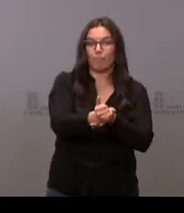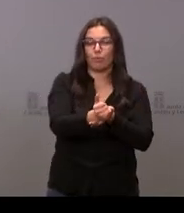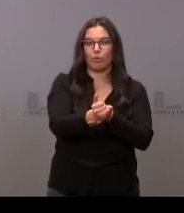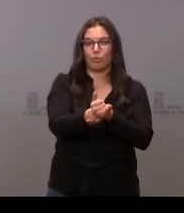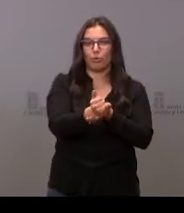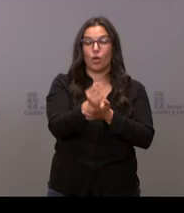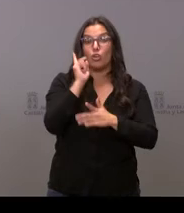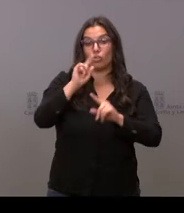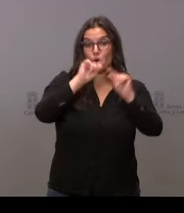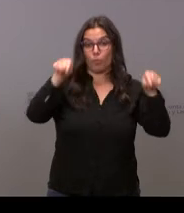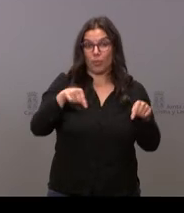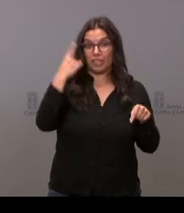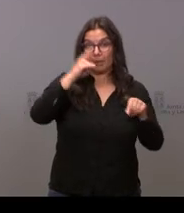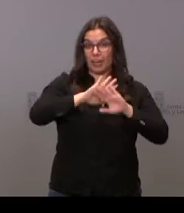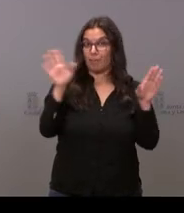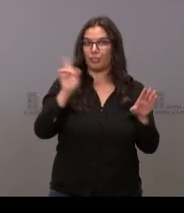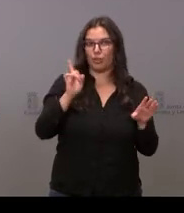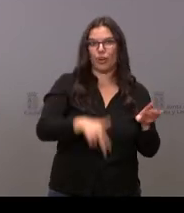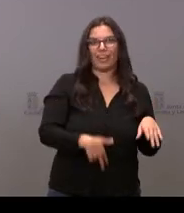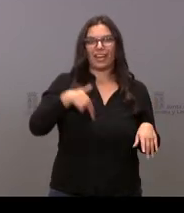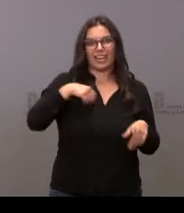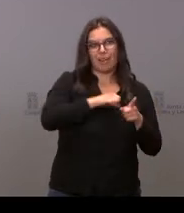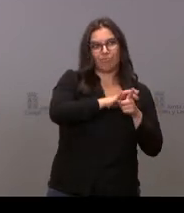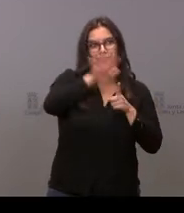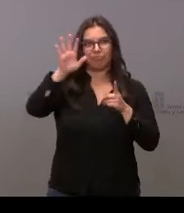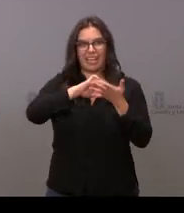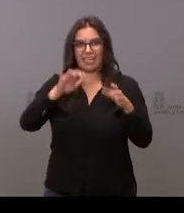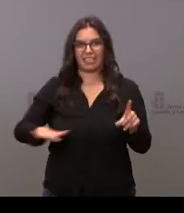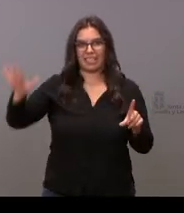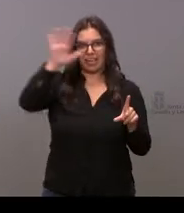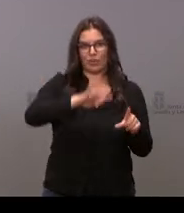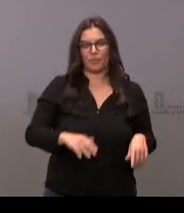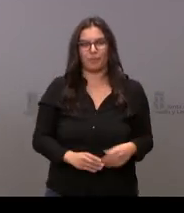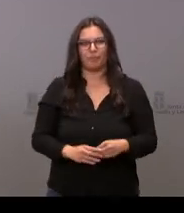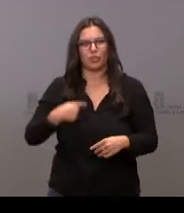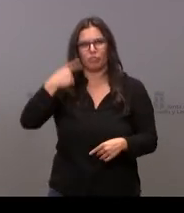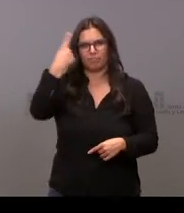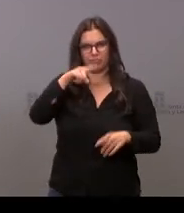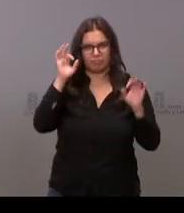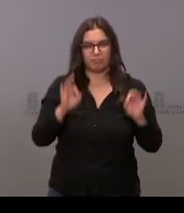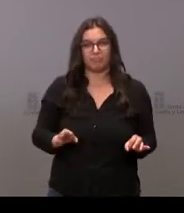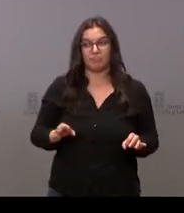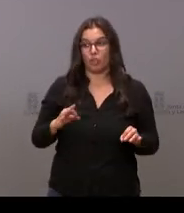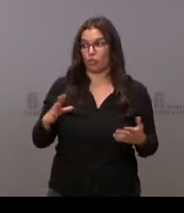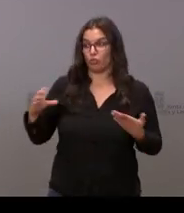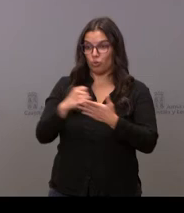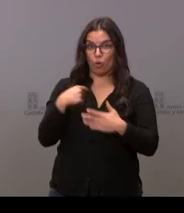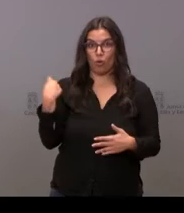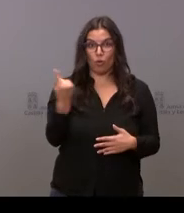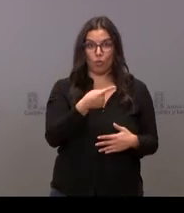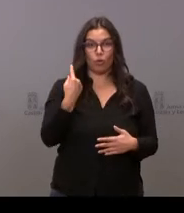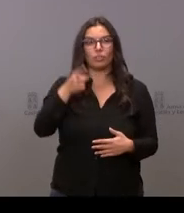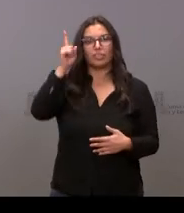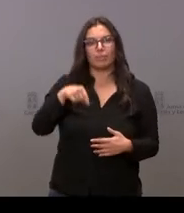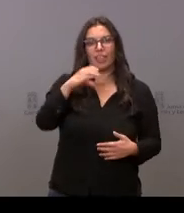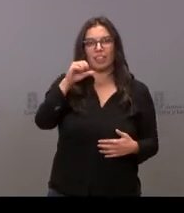en la provincia de salamanca sino el conjunto de nuestra comunidad autónoma yo estoy convencido que todos los que aquí estamos junto con el csic